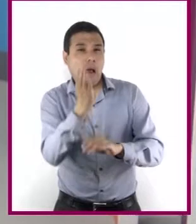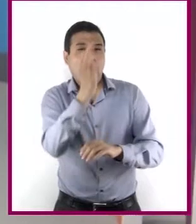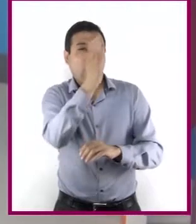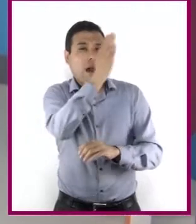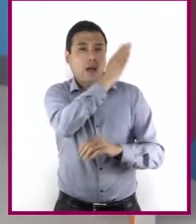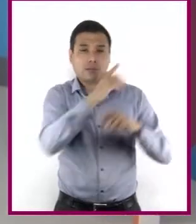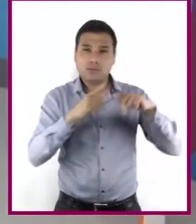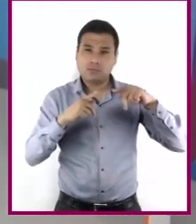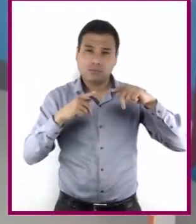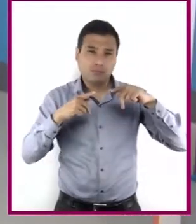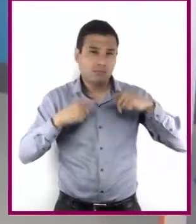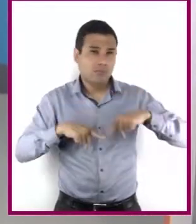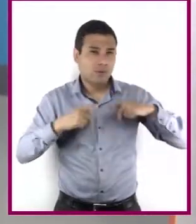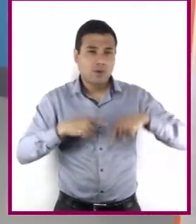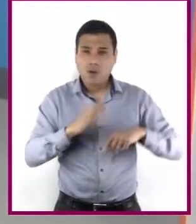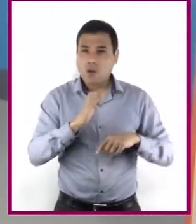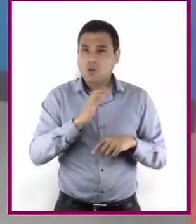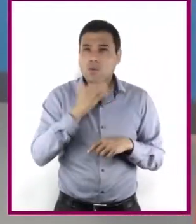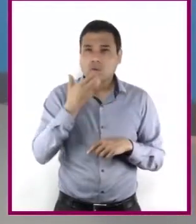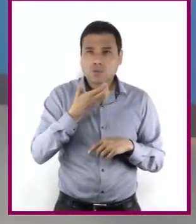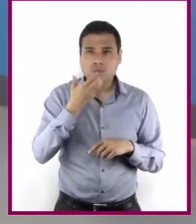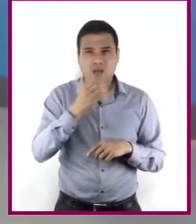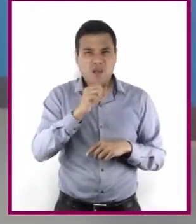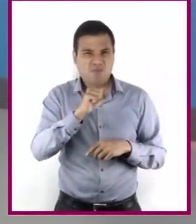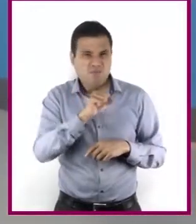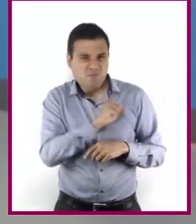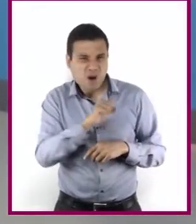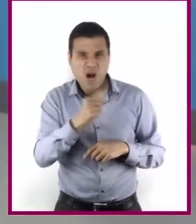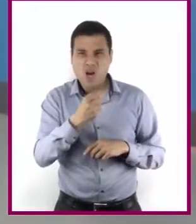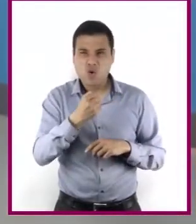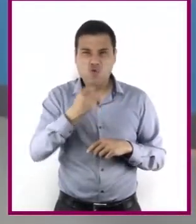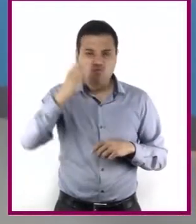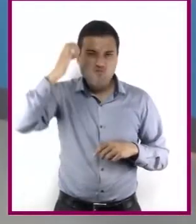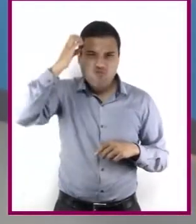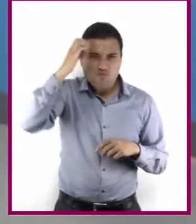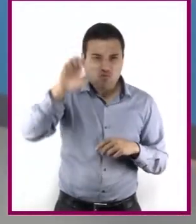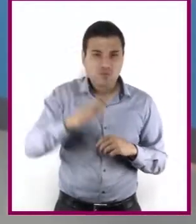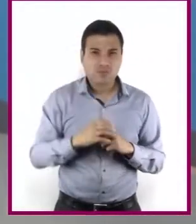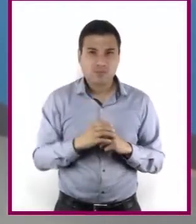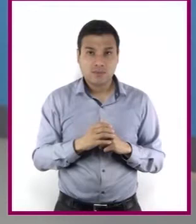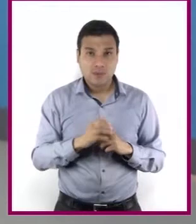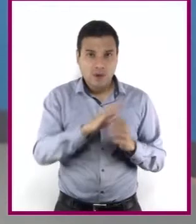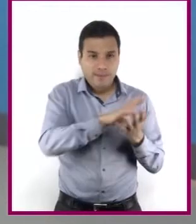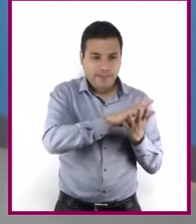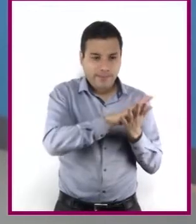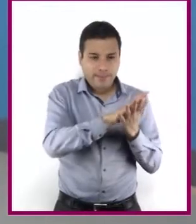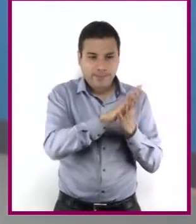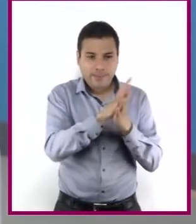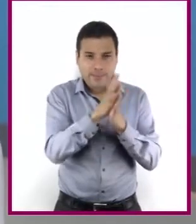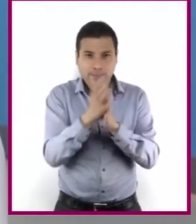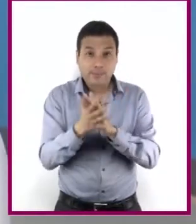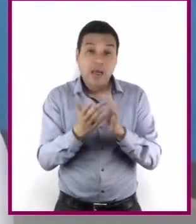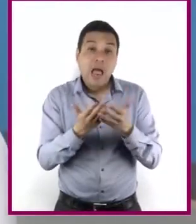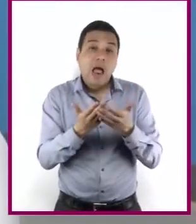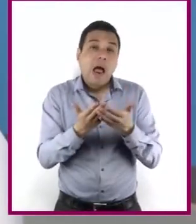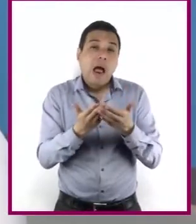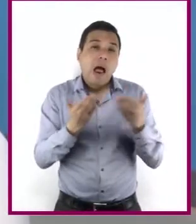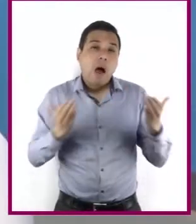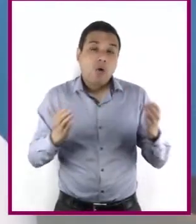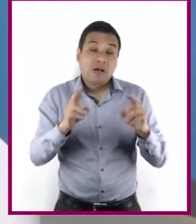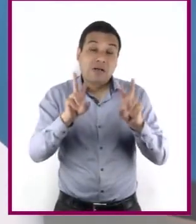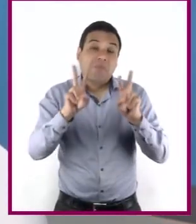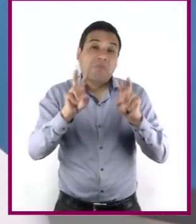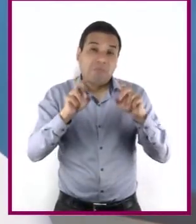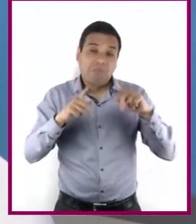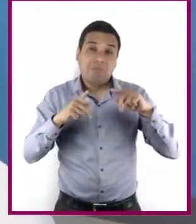y supersticioso hasta el individuo culto que se supone que es hoy en día. Y aún